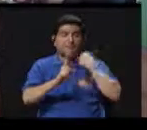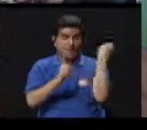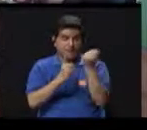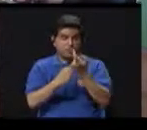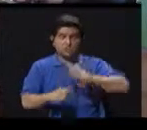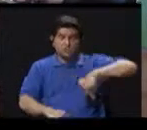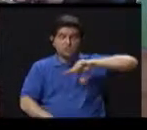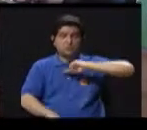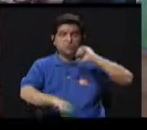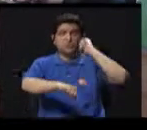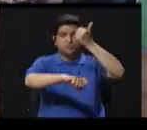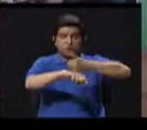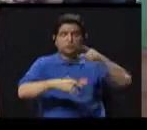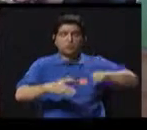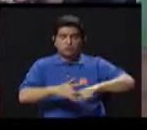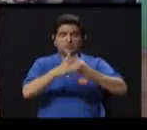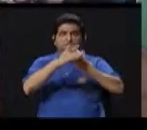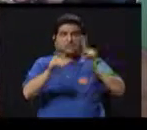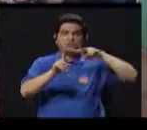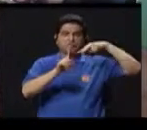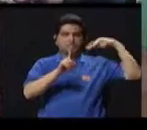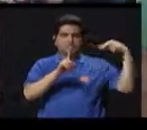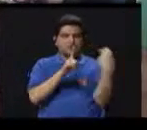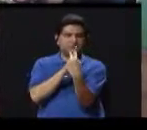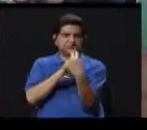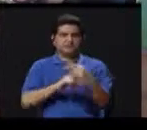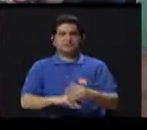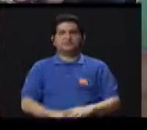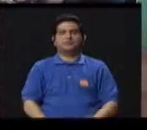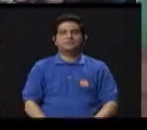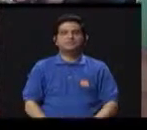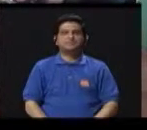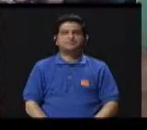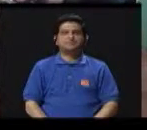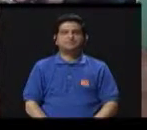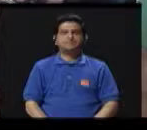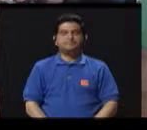una cosa que nos planteamos desde un inicio, la perspectiva.